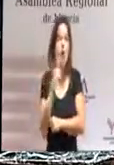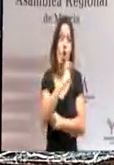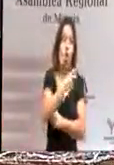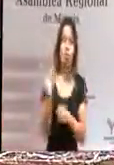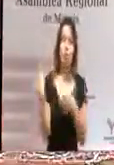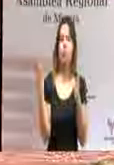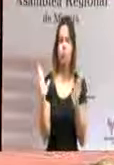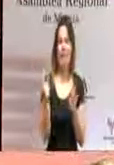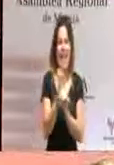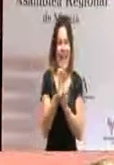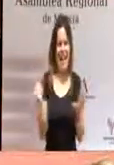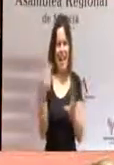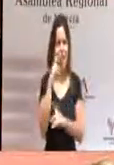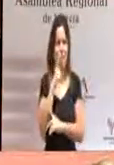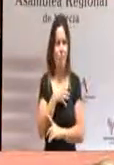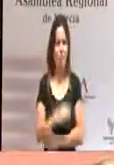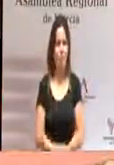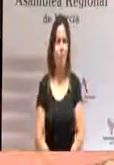otros, señorías.